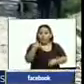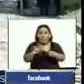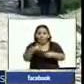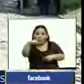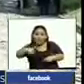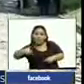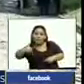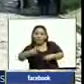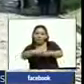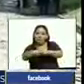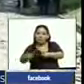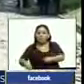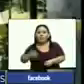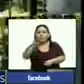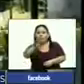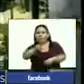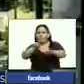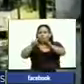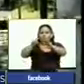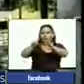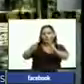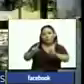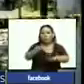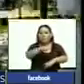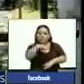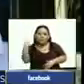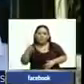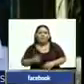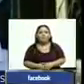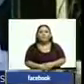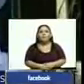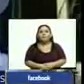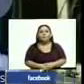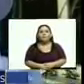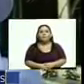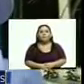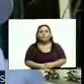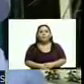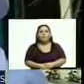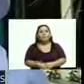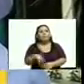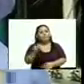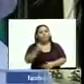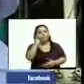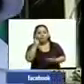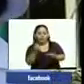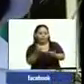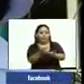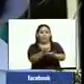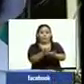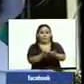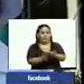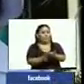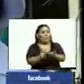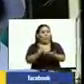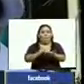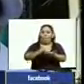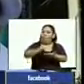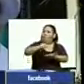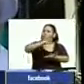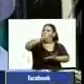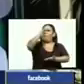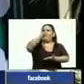año se registran 36 hechos violentos. Un indicador que hay un porcentaje bien alto